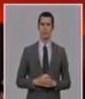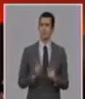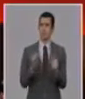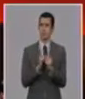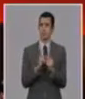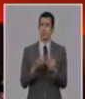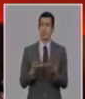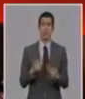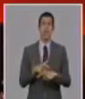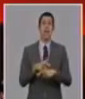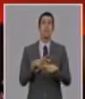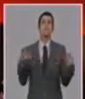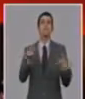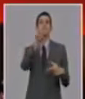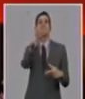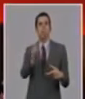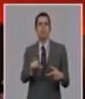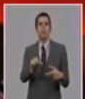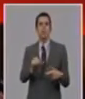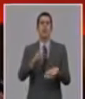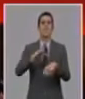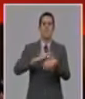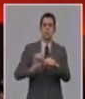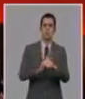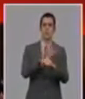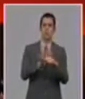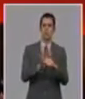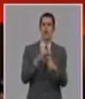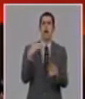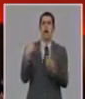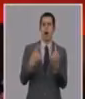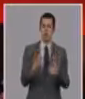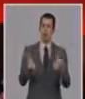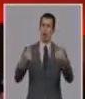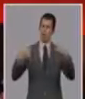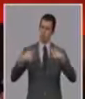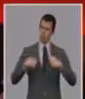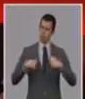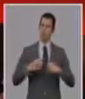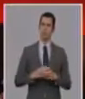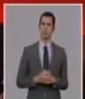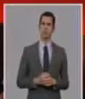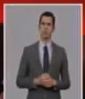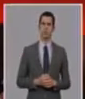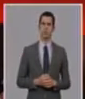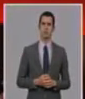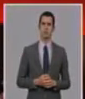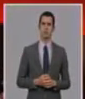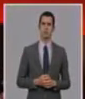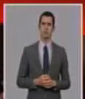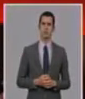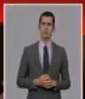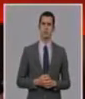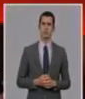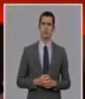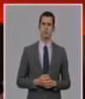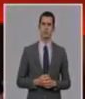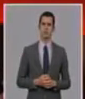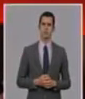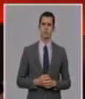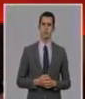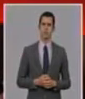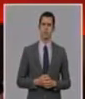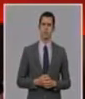inflamatorio subclínico subyacente. Esto sí lo consideramos y lo analizamos desde el punto de vista